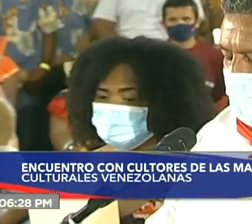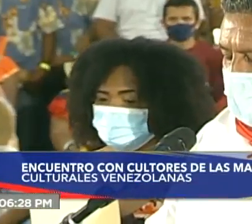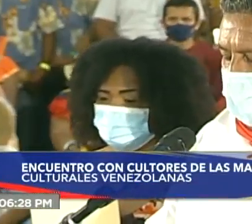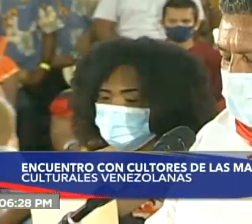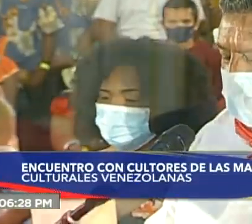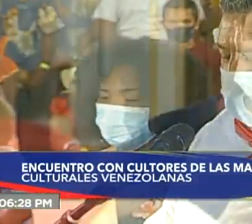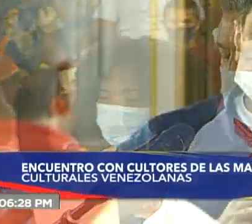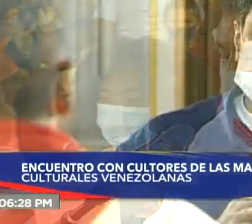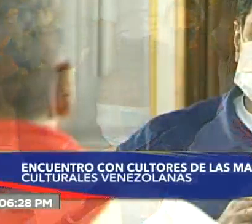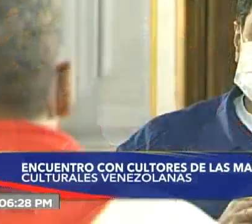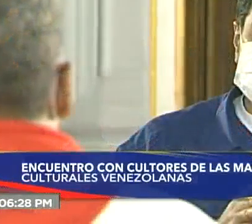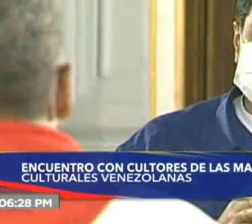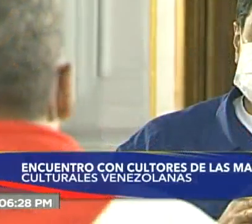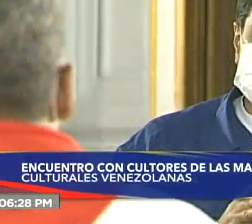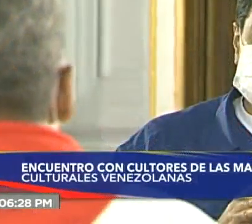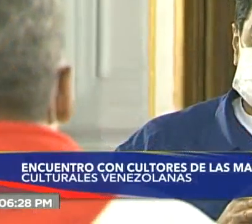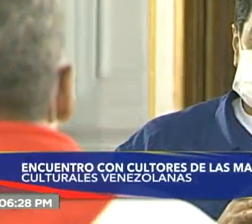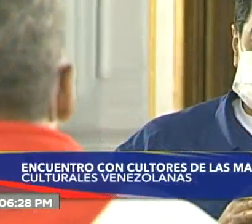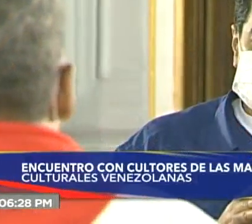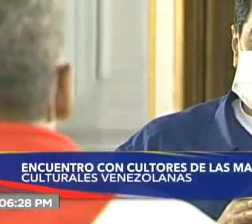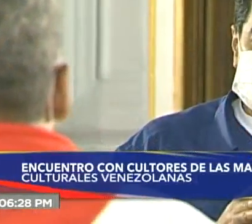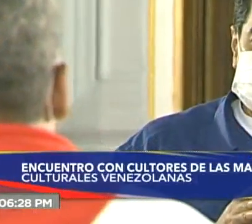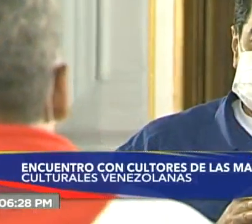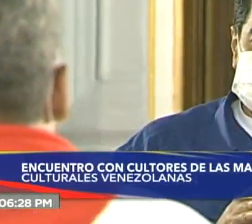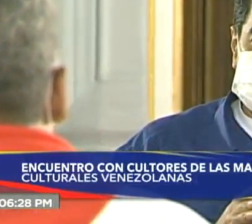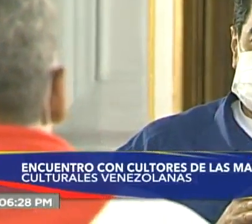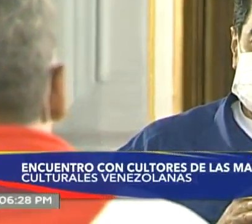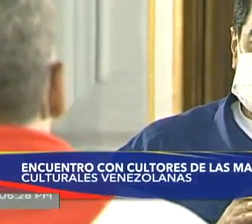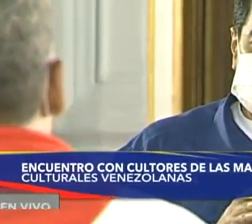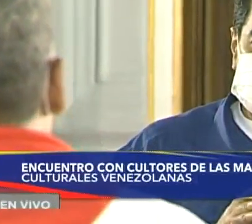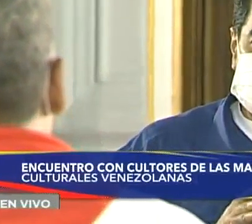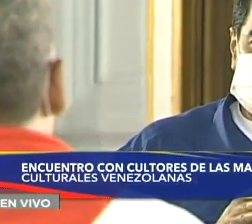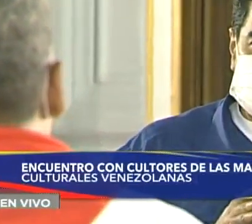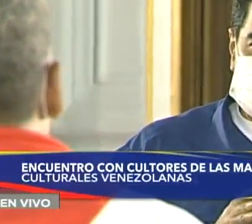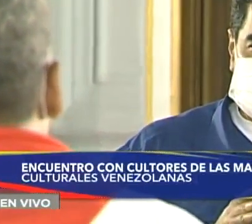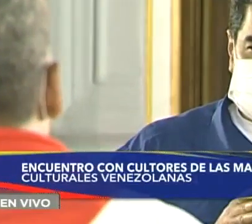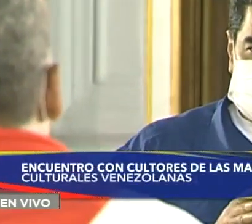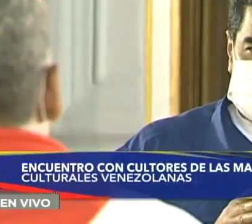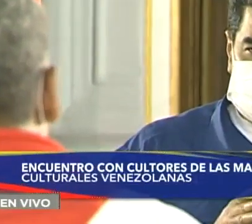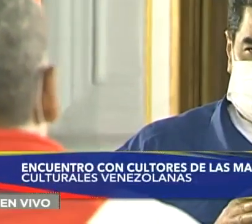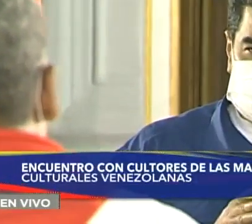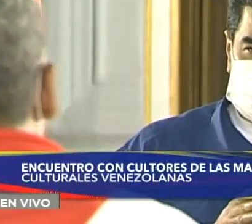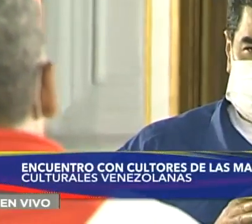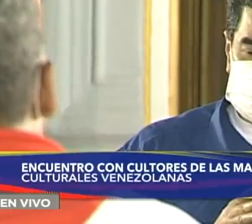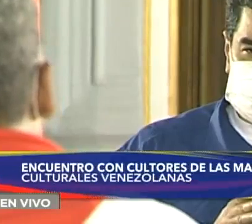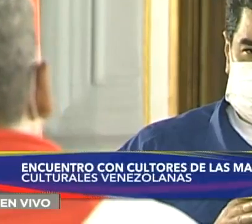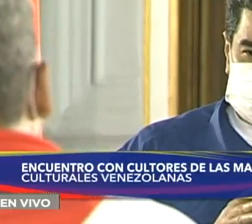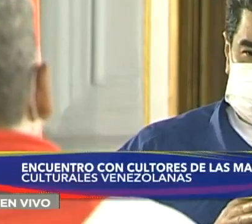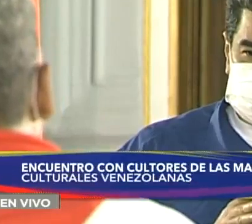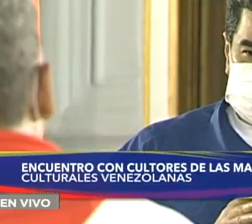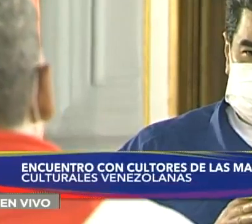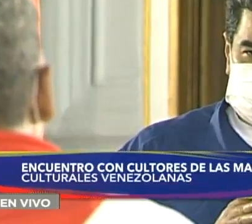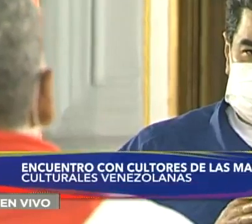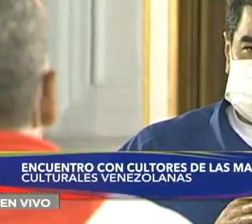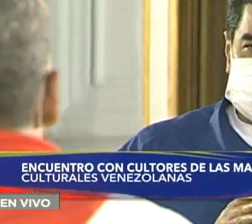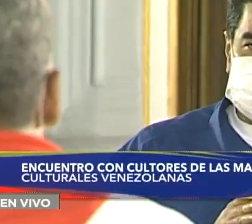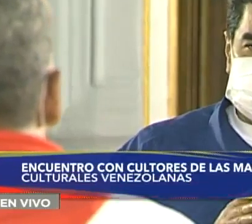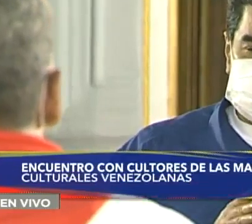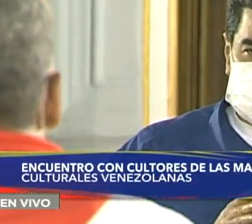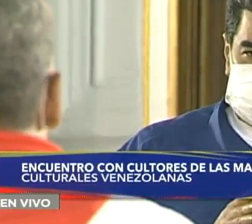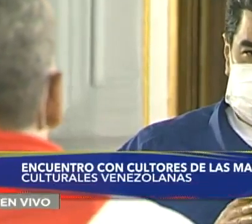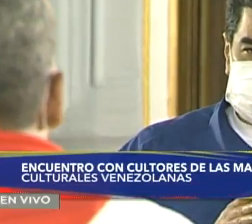promover la pluralidad cultural con igual dignidad para expresarnos libremente y contar cada